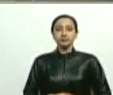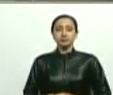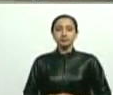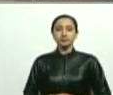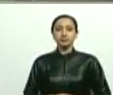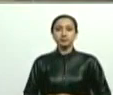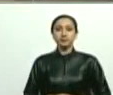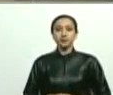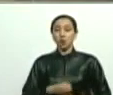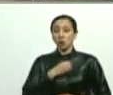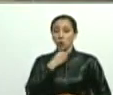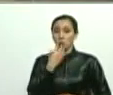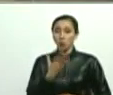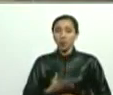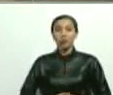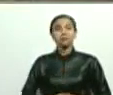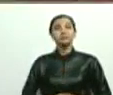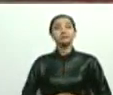con buenos augurios.